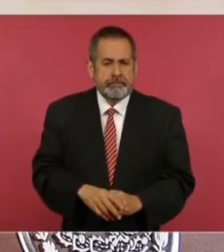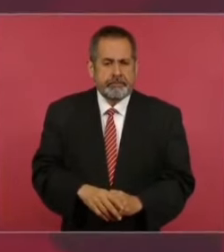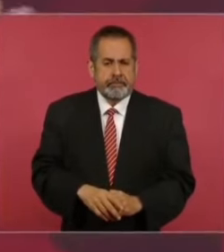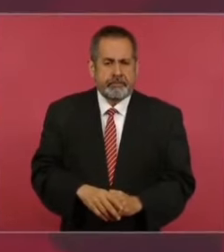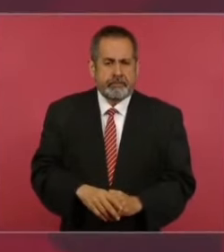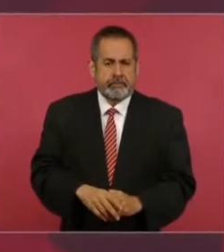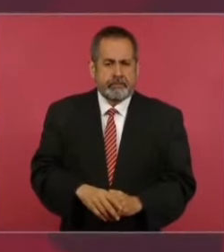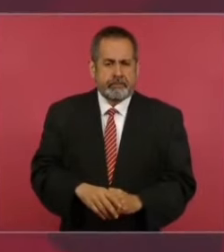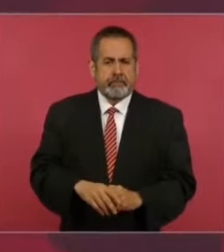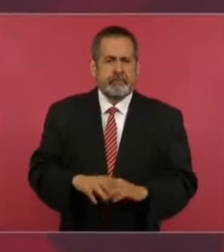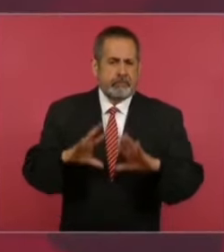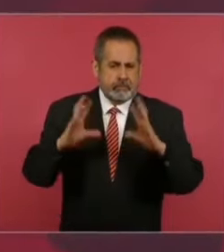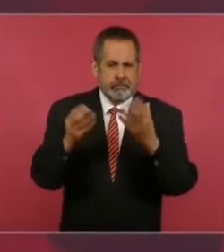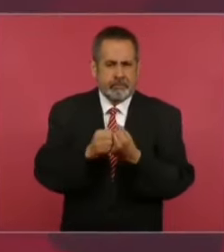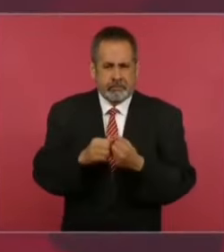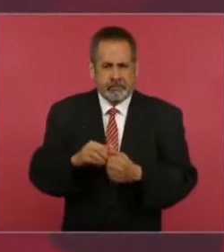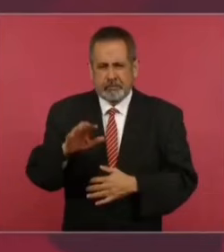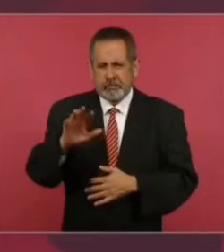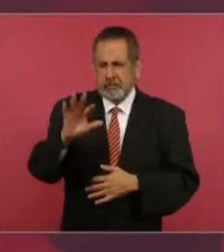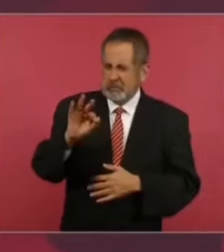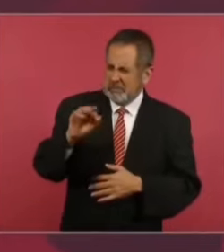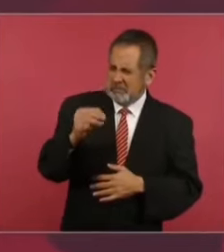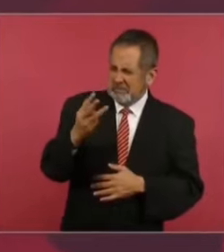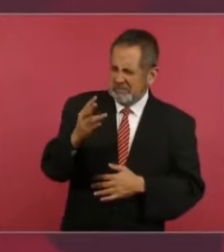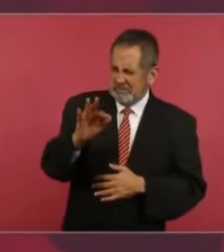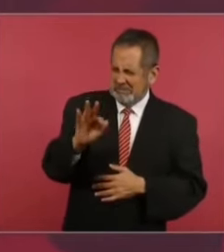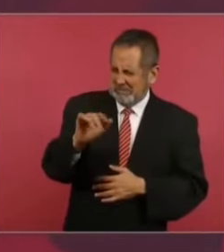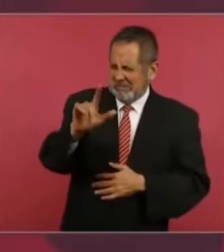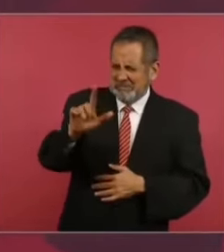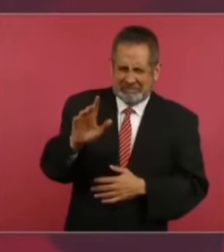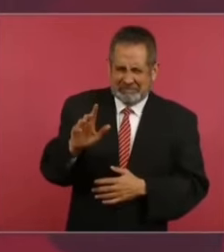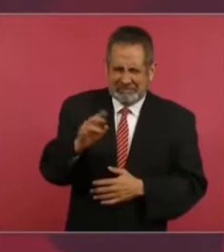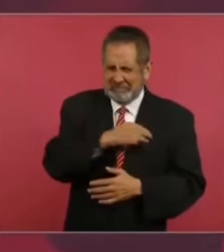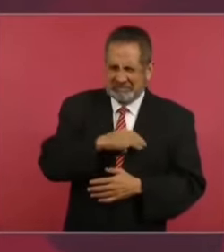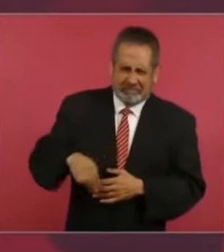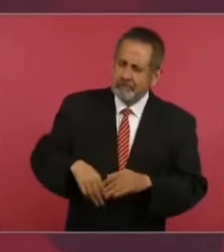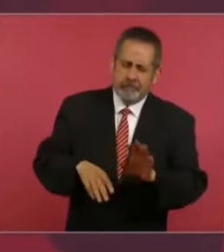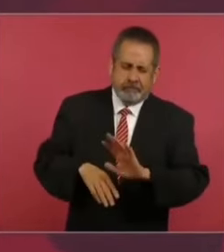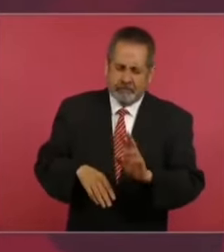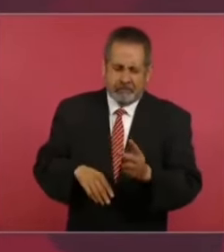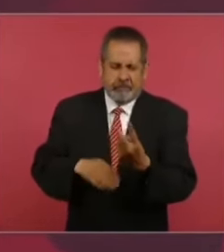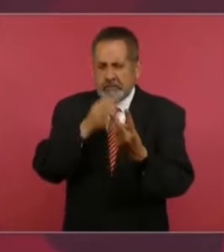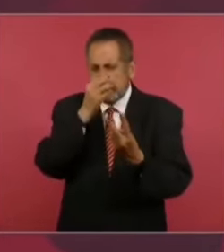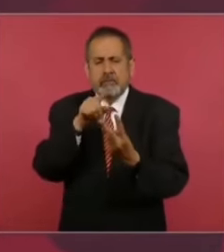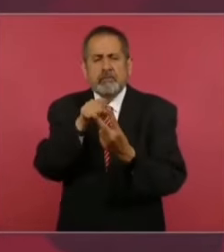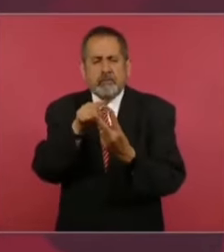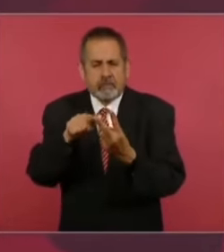No fueron 47. No fueron 43 o 47, básicamente dos,